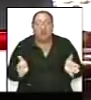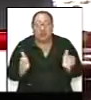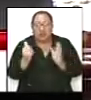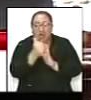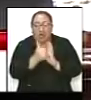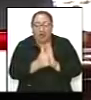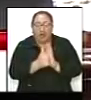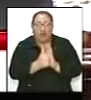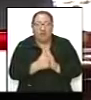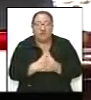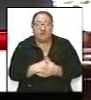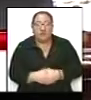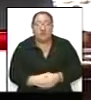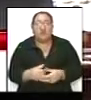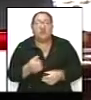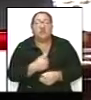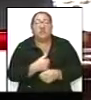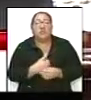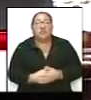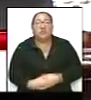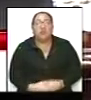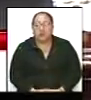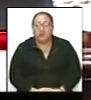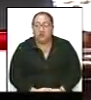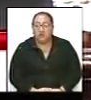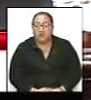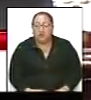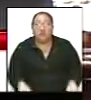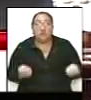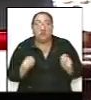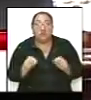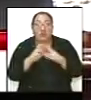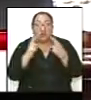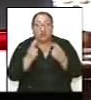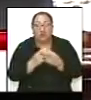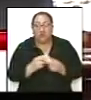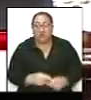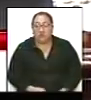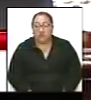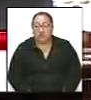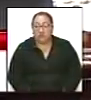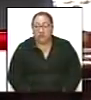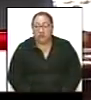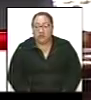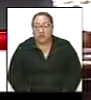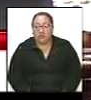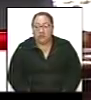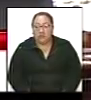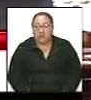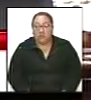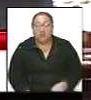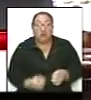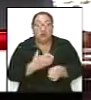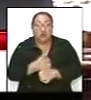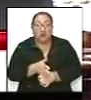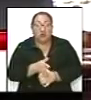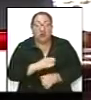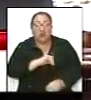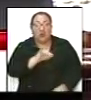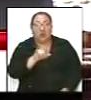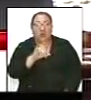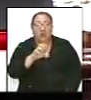de agenda. Vamos a suspender brevemente la sesión para que pueda ingresar el señor